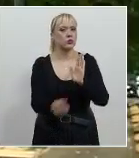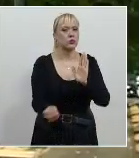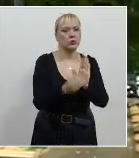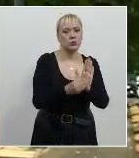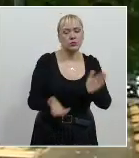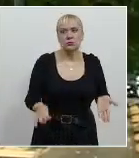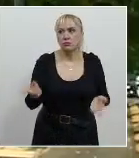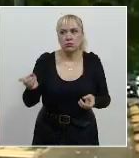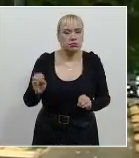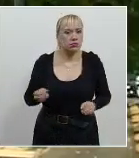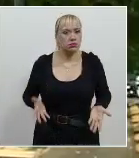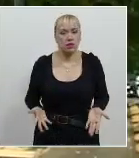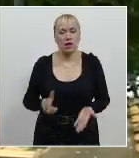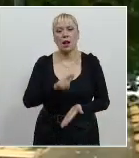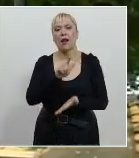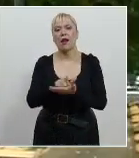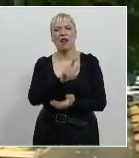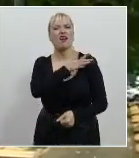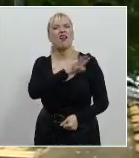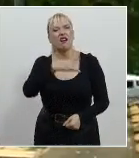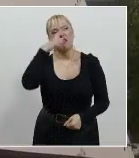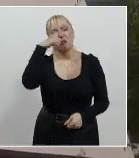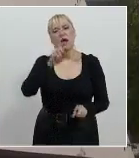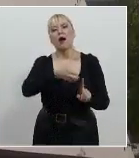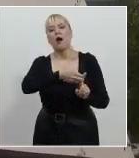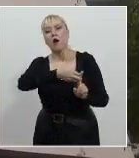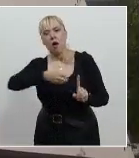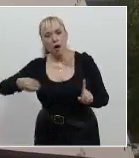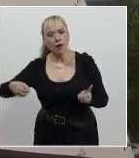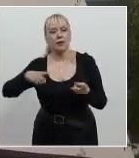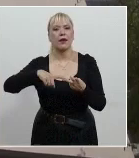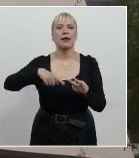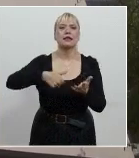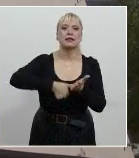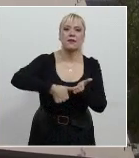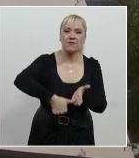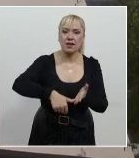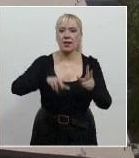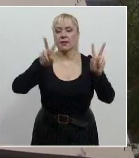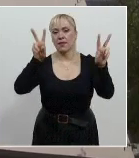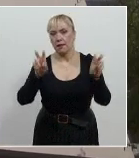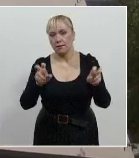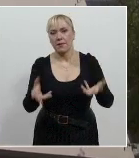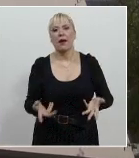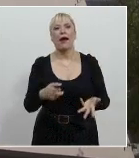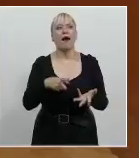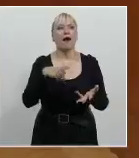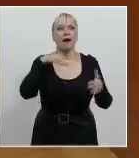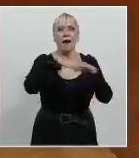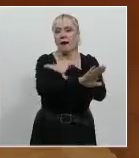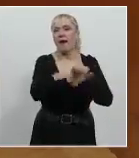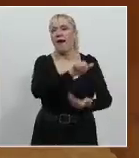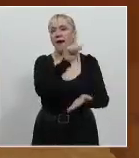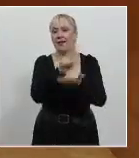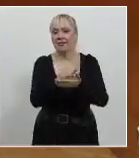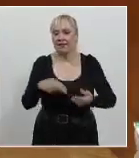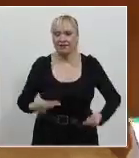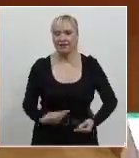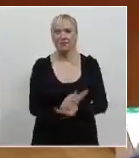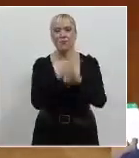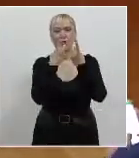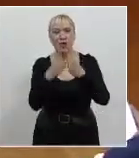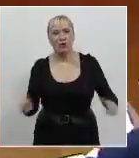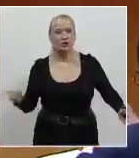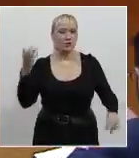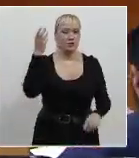ley general incluye los temas de mejora regulatoria, justicia cívica e itinerante, así como registros civiles. La primera sala determinó